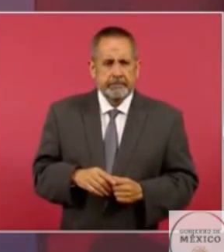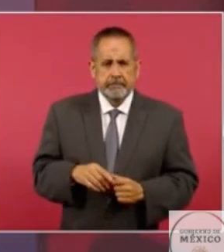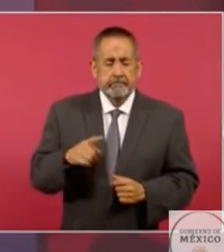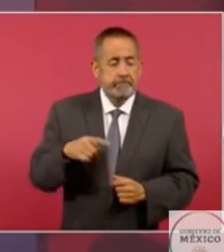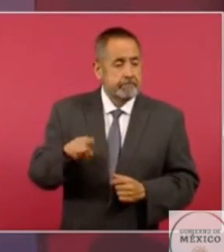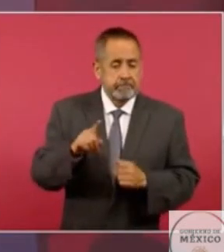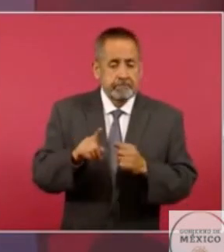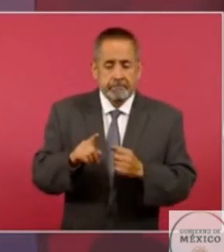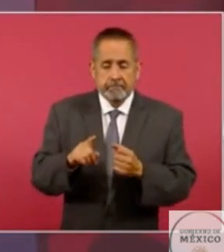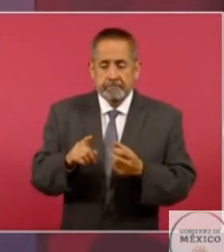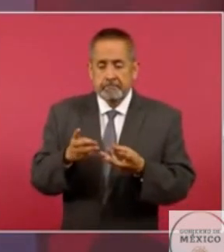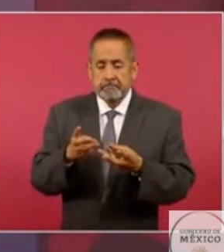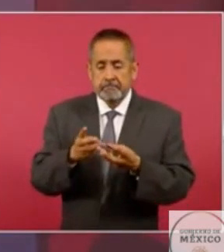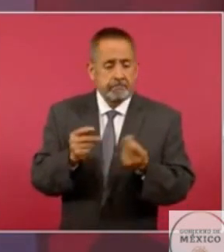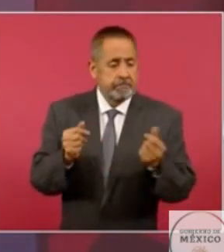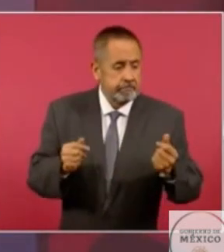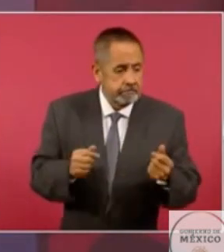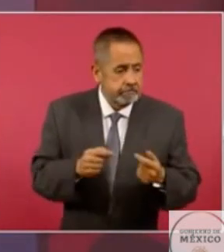deshiciera,